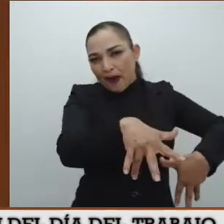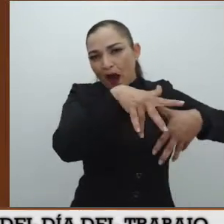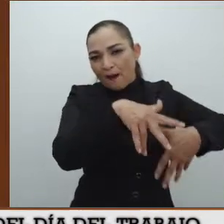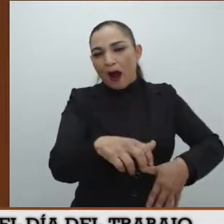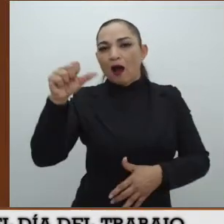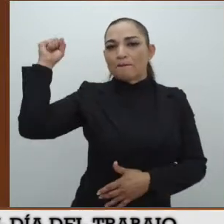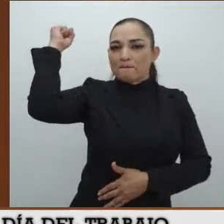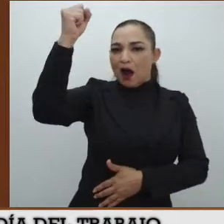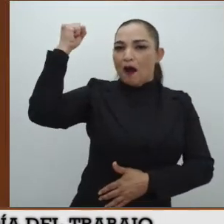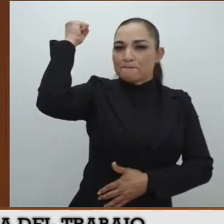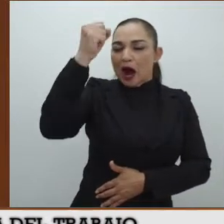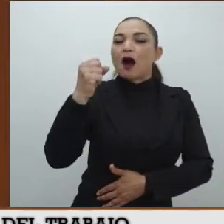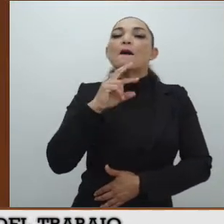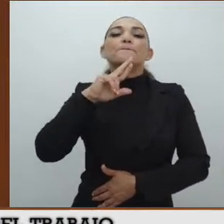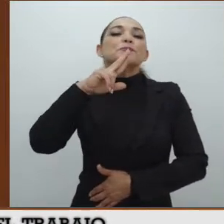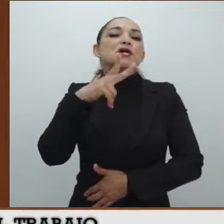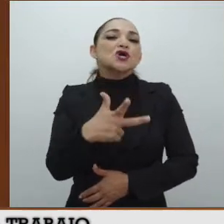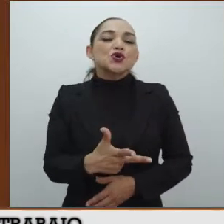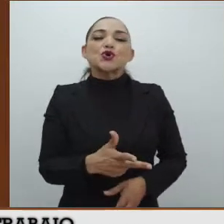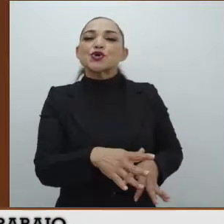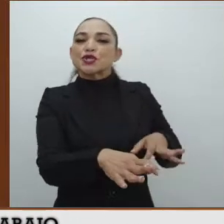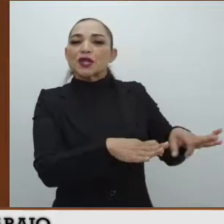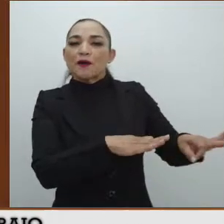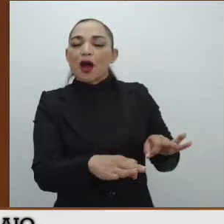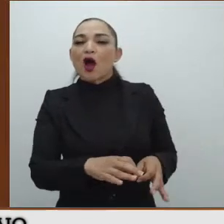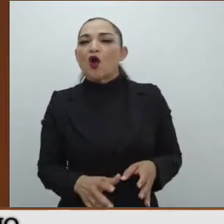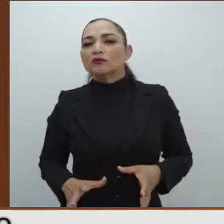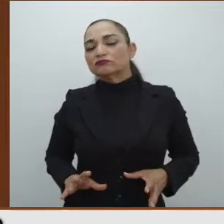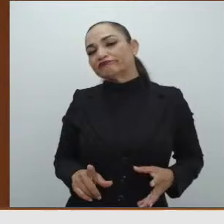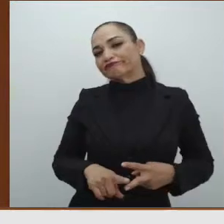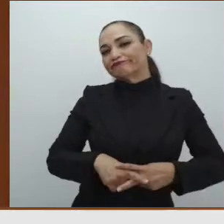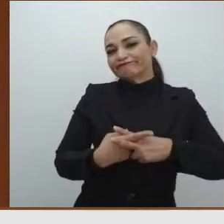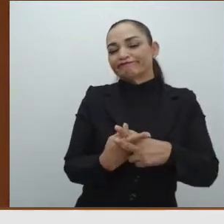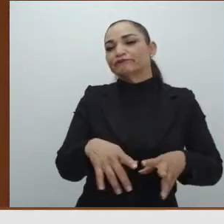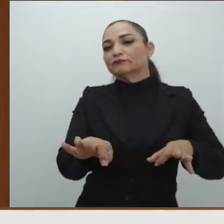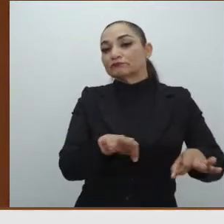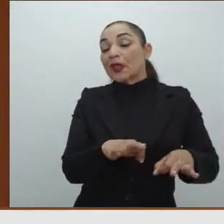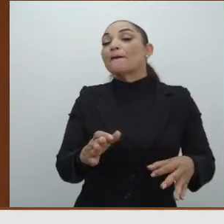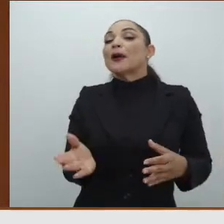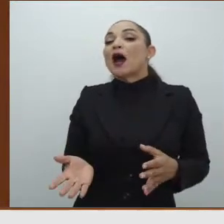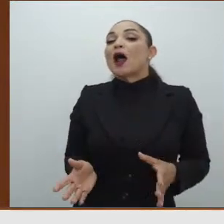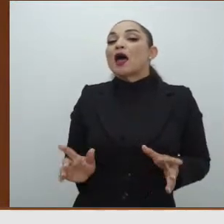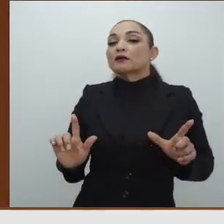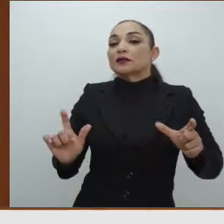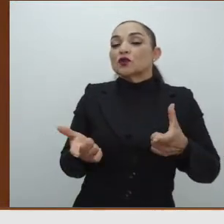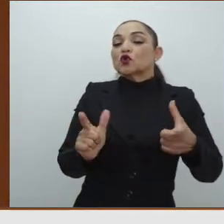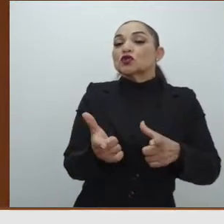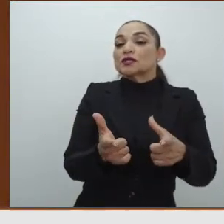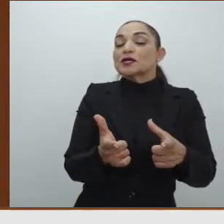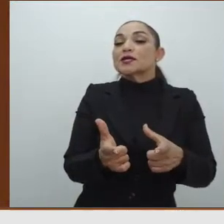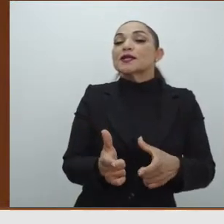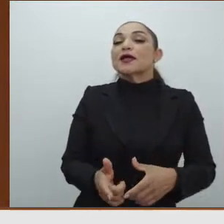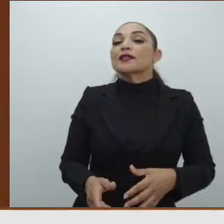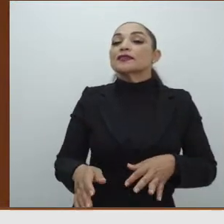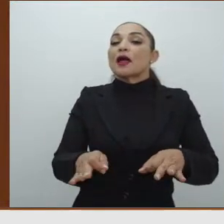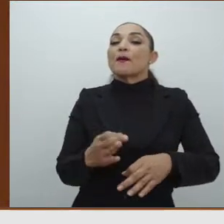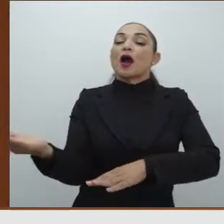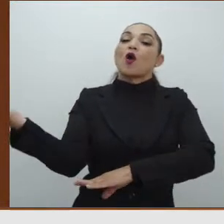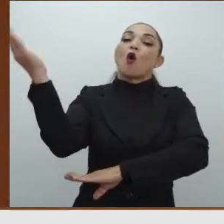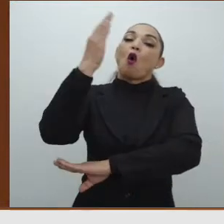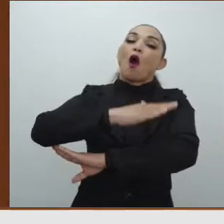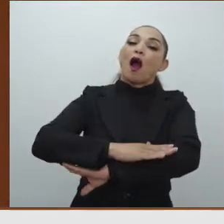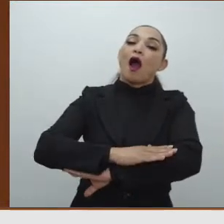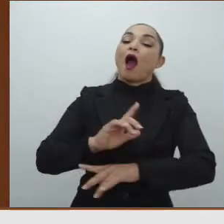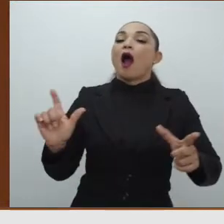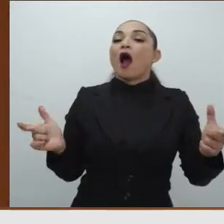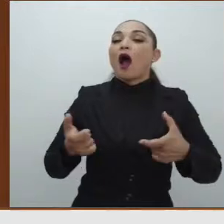sus empleos. Iniciaron una lucha para reducir la jornada laboral a 8 horas. En honor a esa